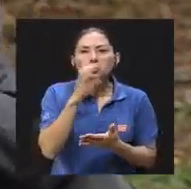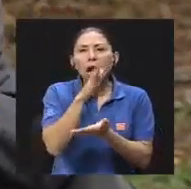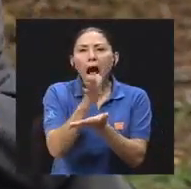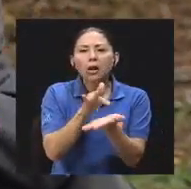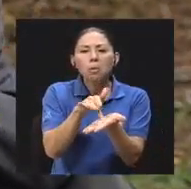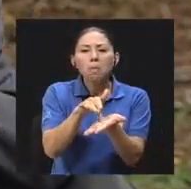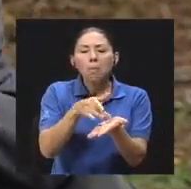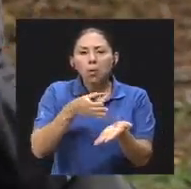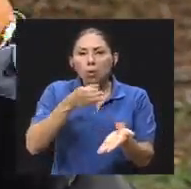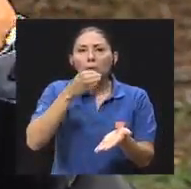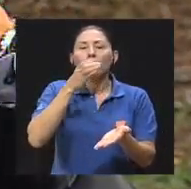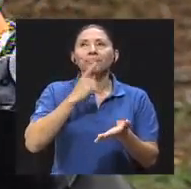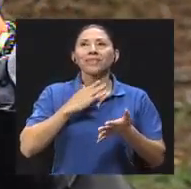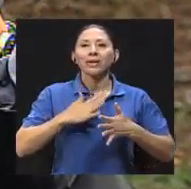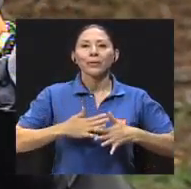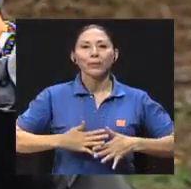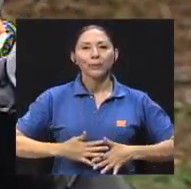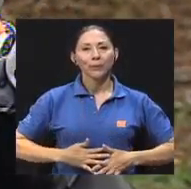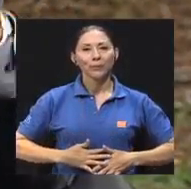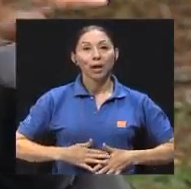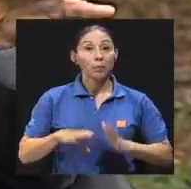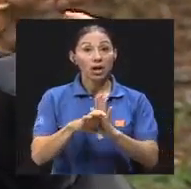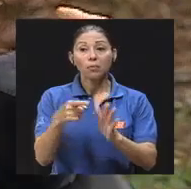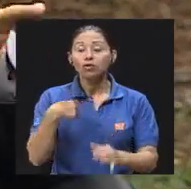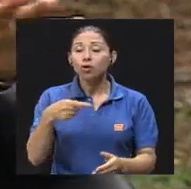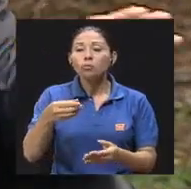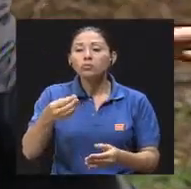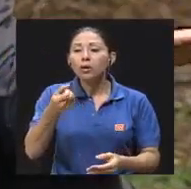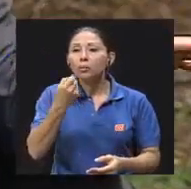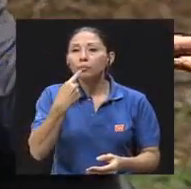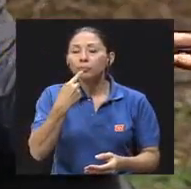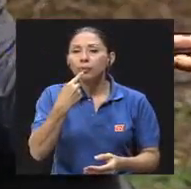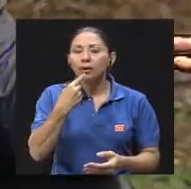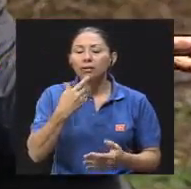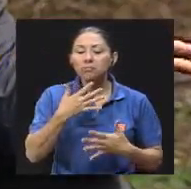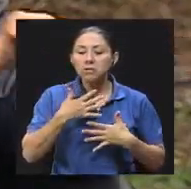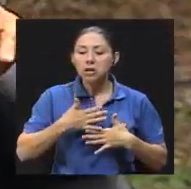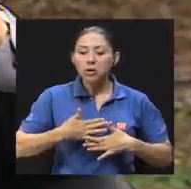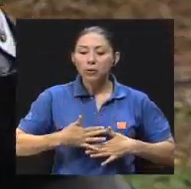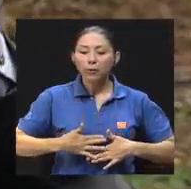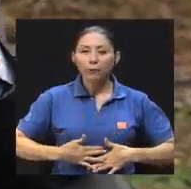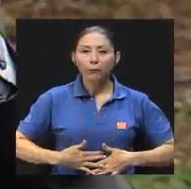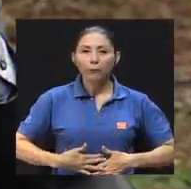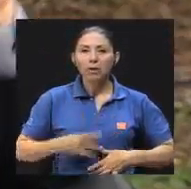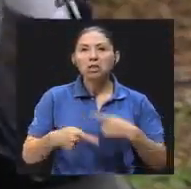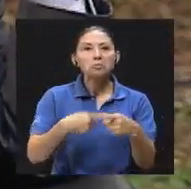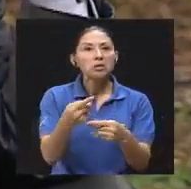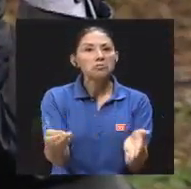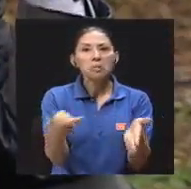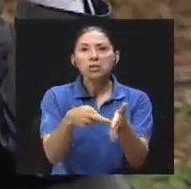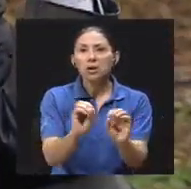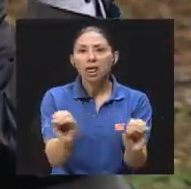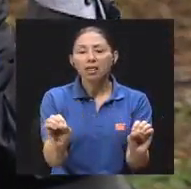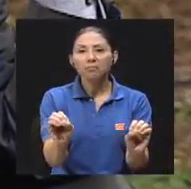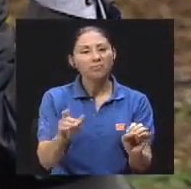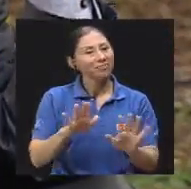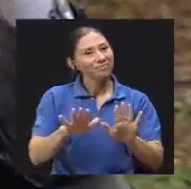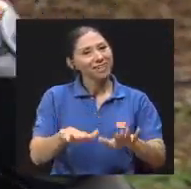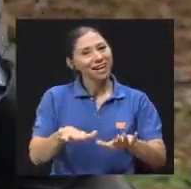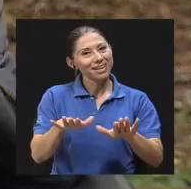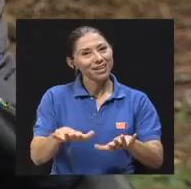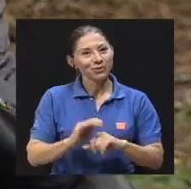que venden. Bueno, si yo me lo tomo y ya me pasó, no me repitió eso, pues estemos tranquilos, fue que me cayó mal,